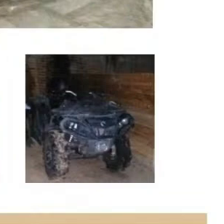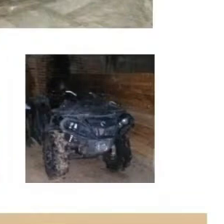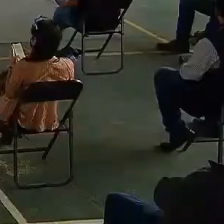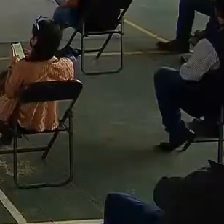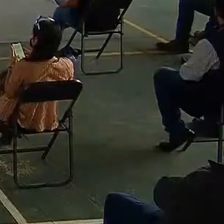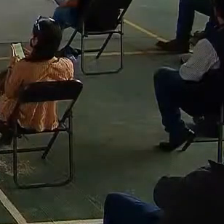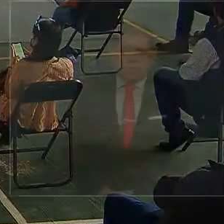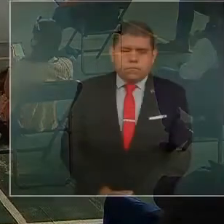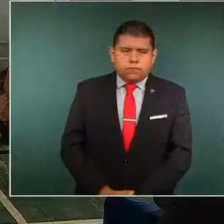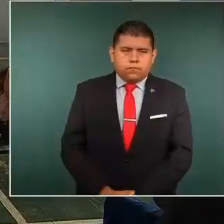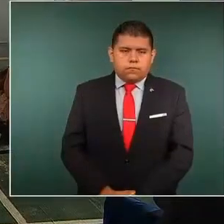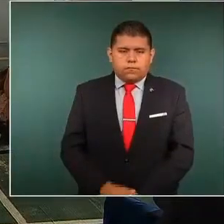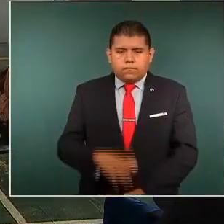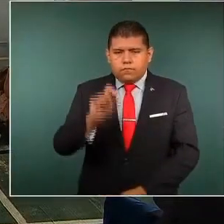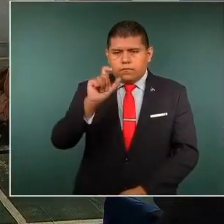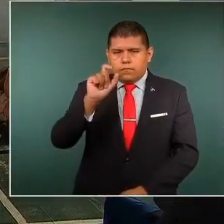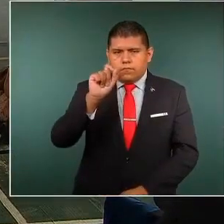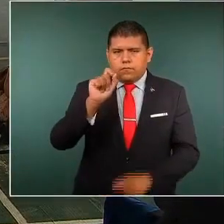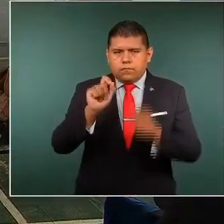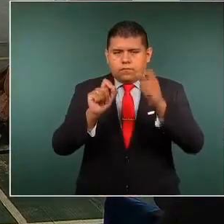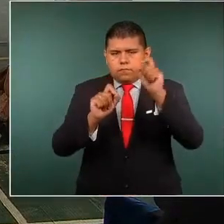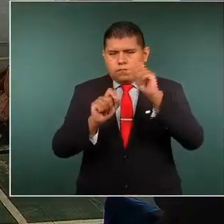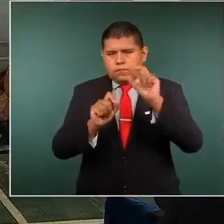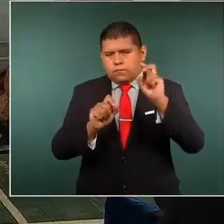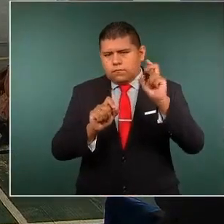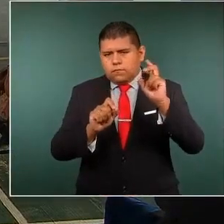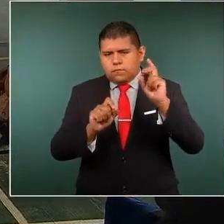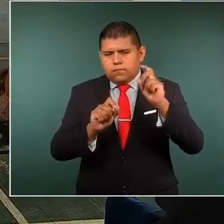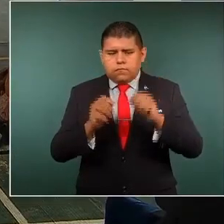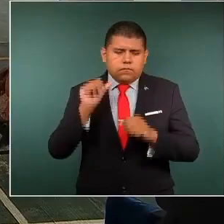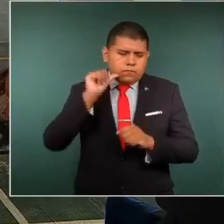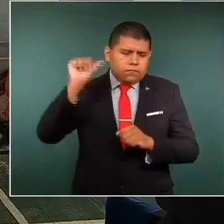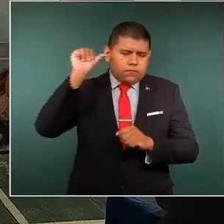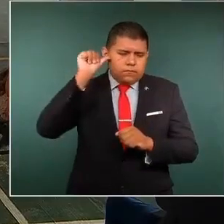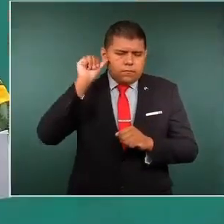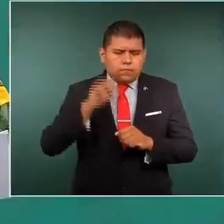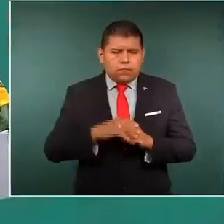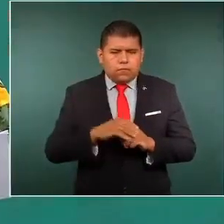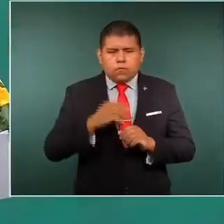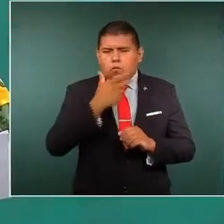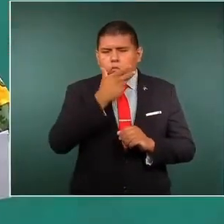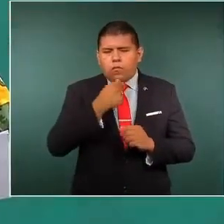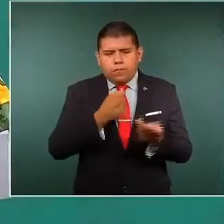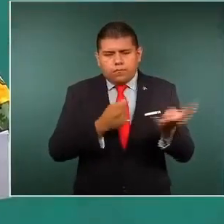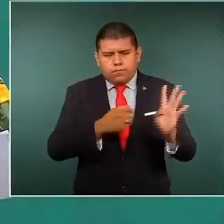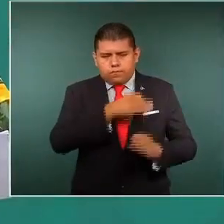A las 22:30 horas del día de ayer, todos estos detenidos fueron